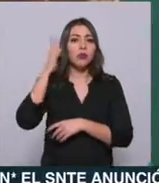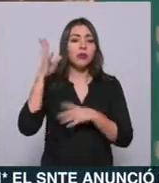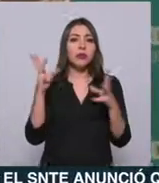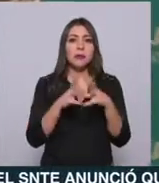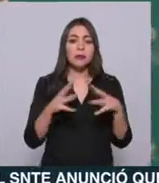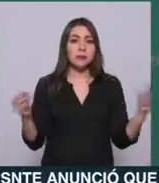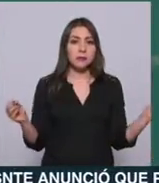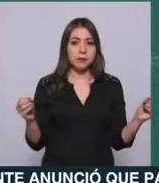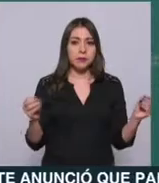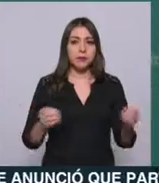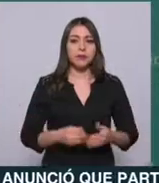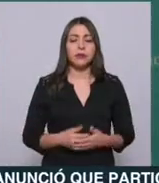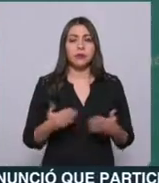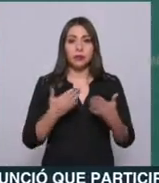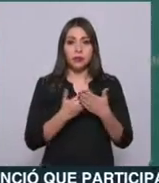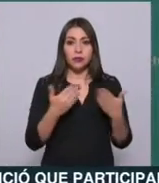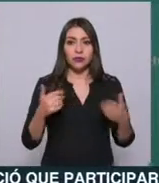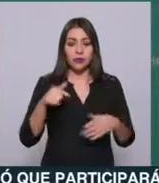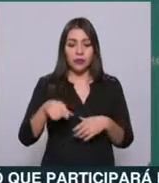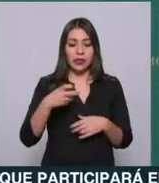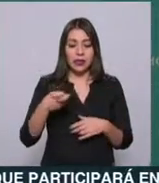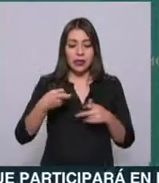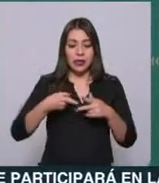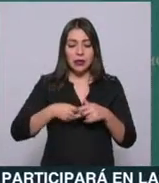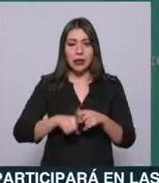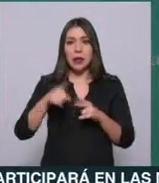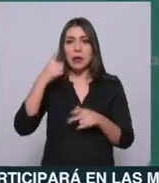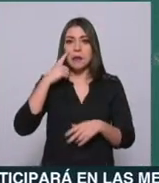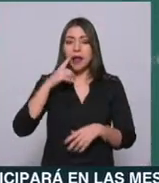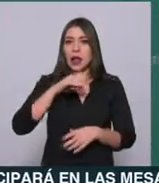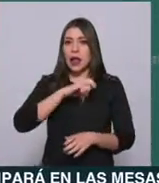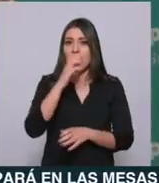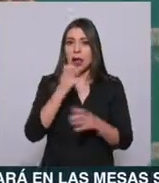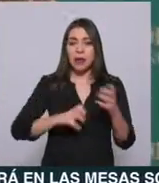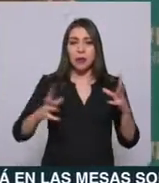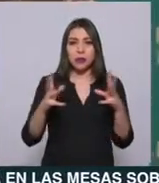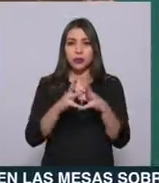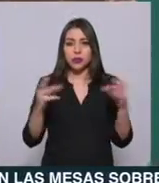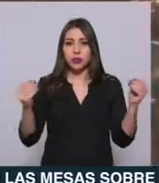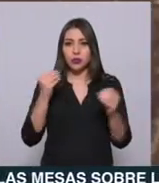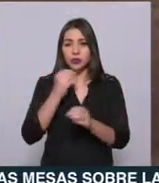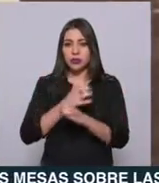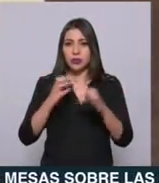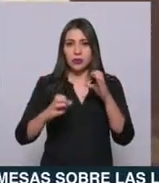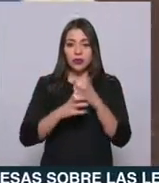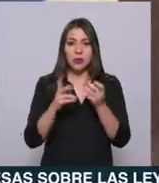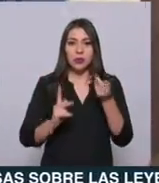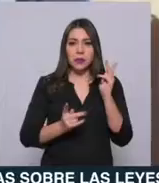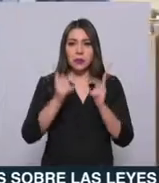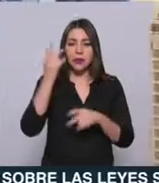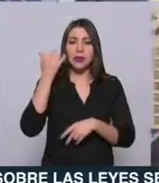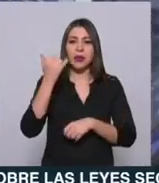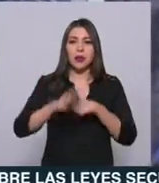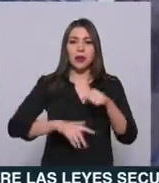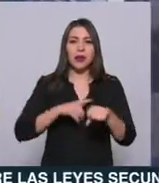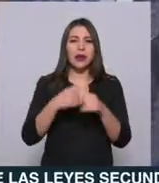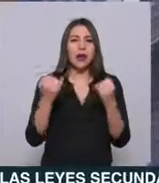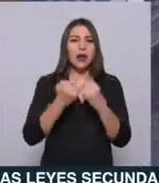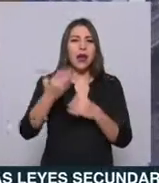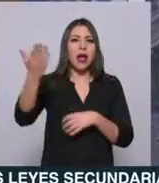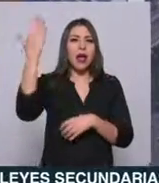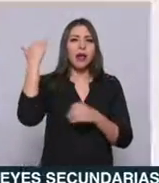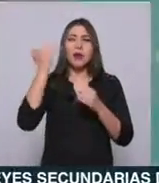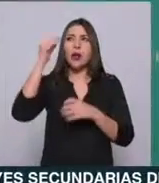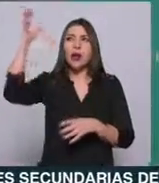Estamos en el inicio de una mega extinción, semejante a la del meteorito que mató a los dinosaurios. O sea, de ese tamaño